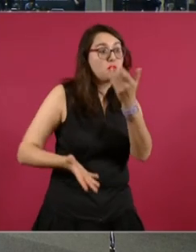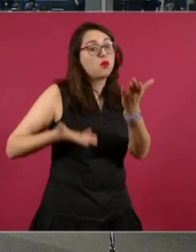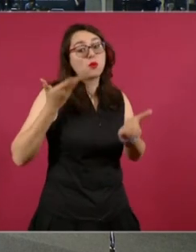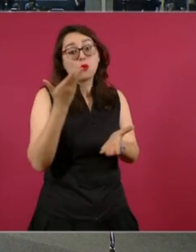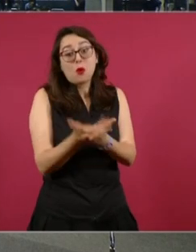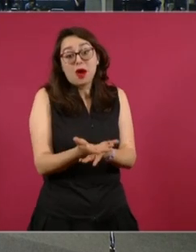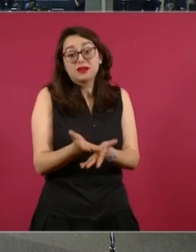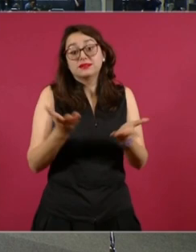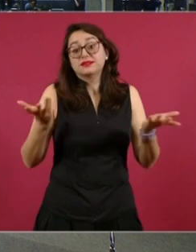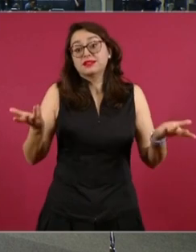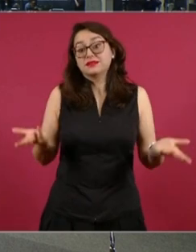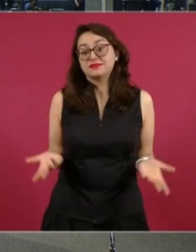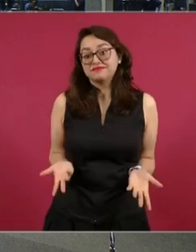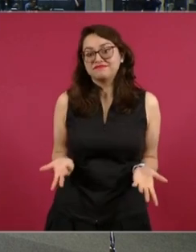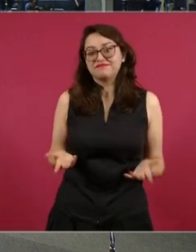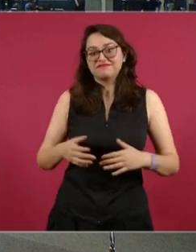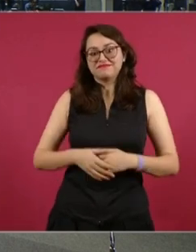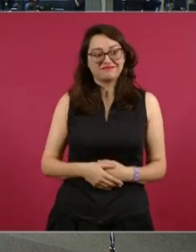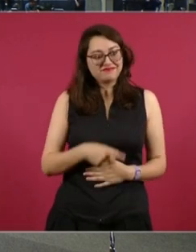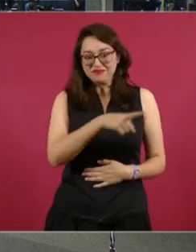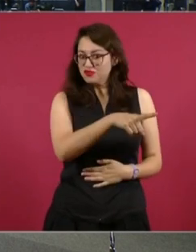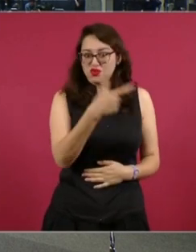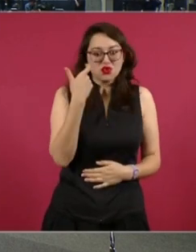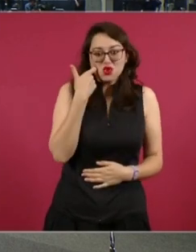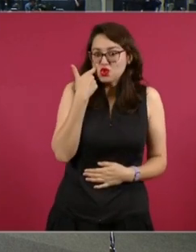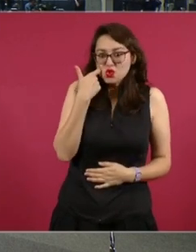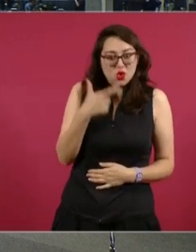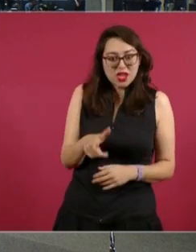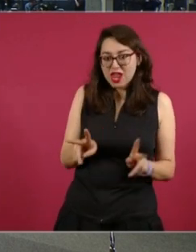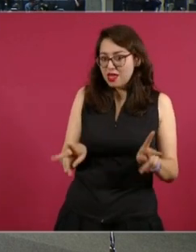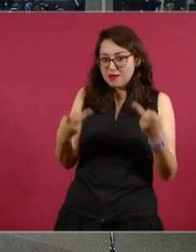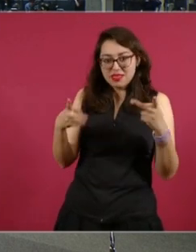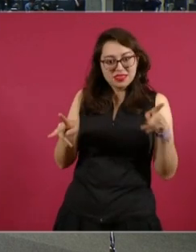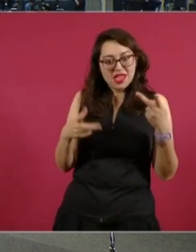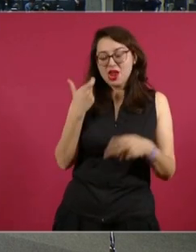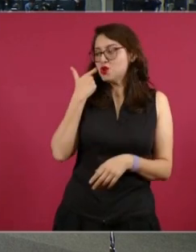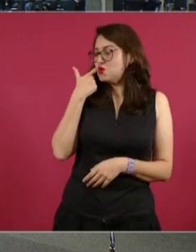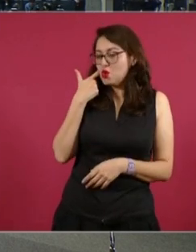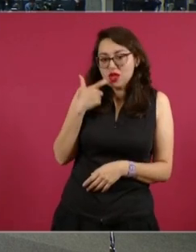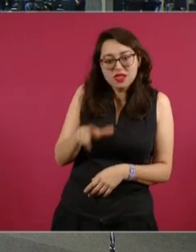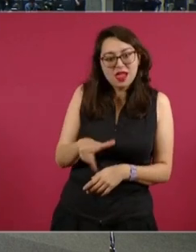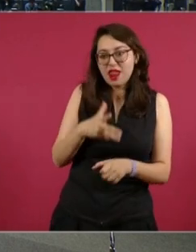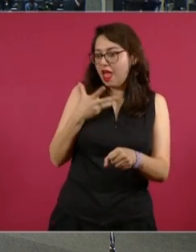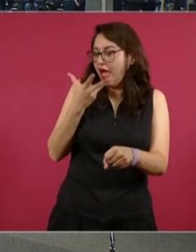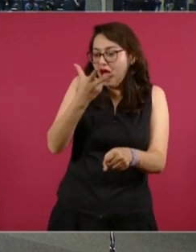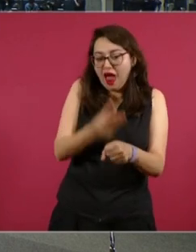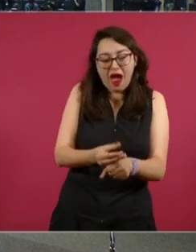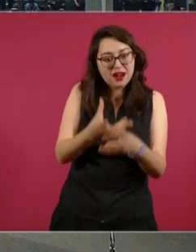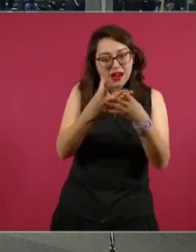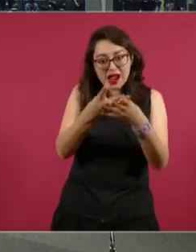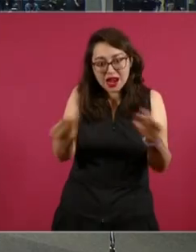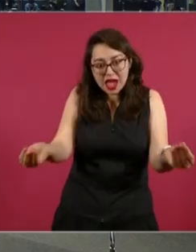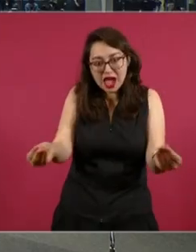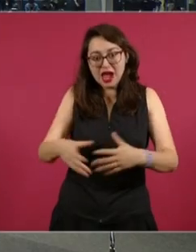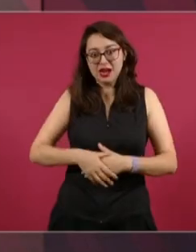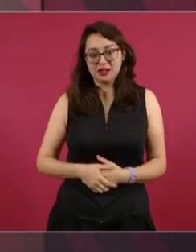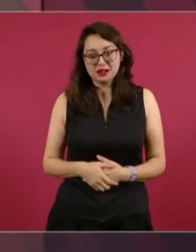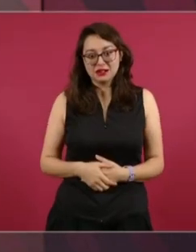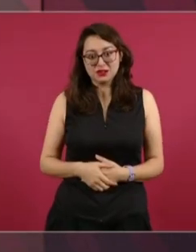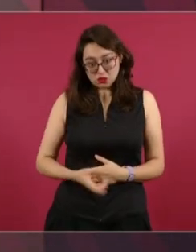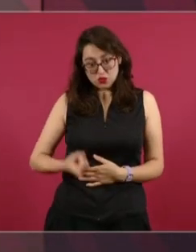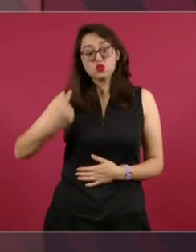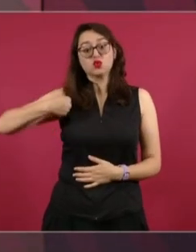Entonces, esto sirve para que los trabajadores, ¿no?, y los pobladores de Monclova y de Coahuila sepan que sí